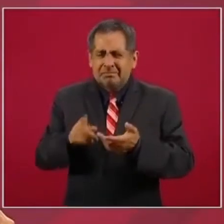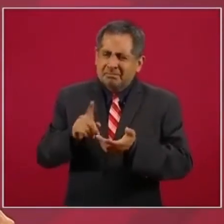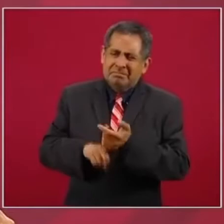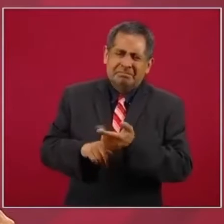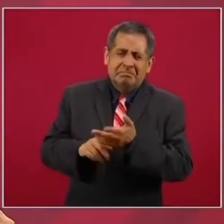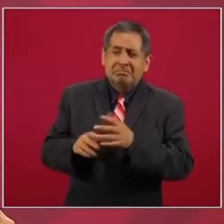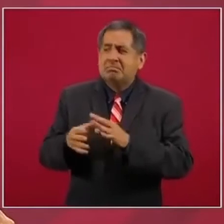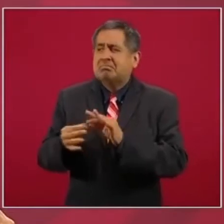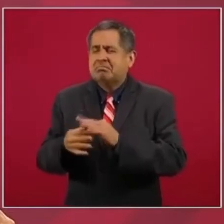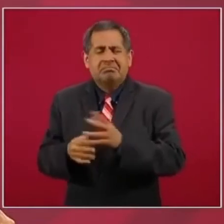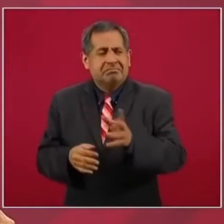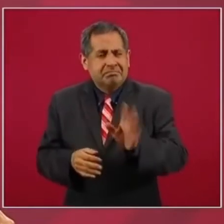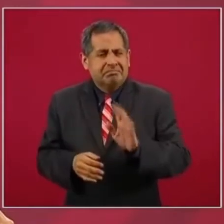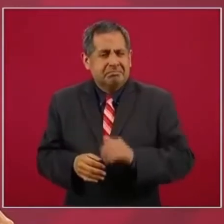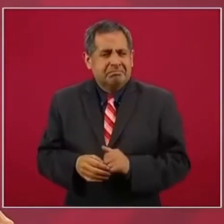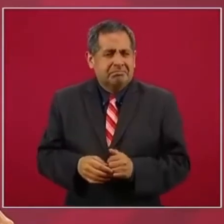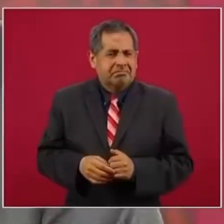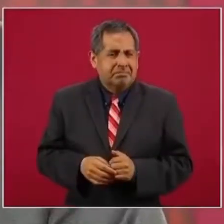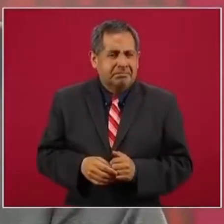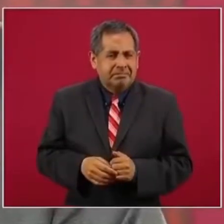elemental, eso